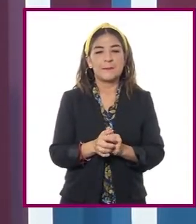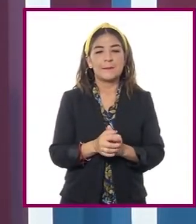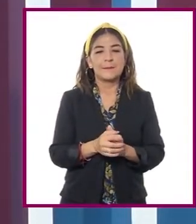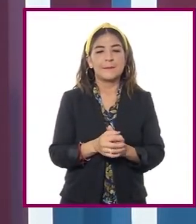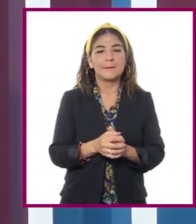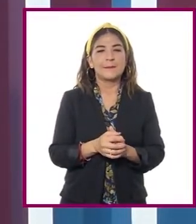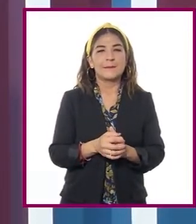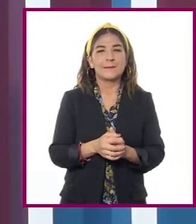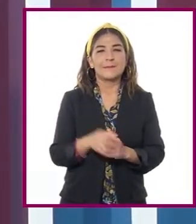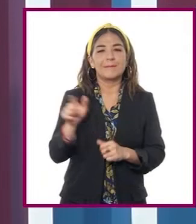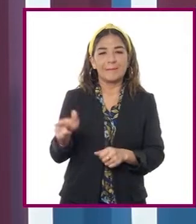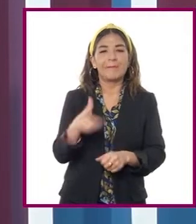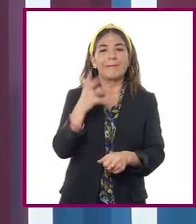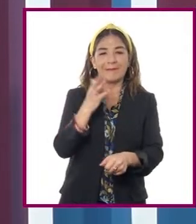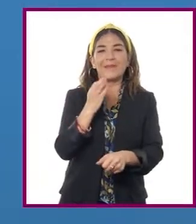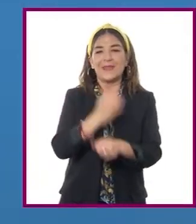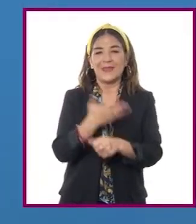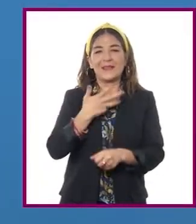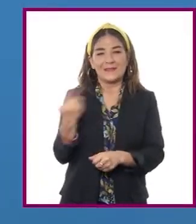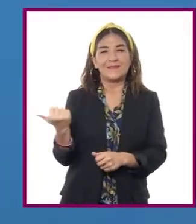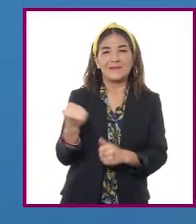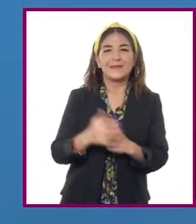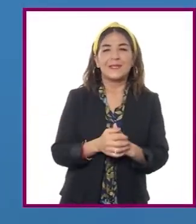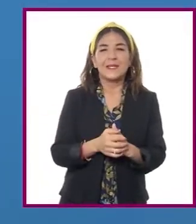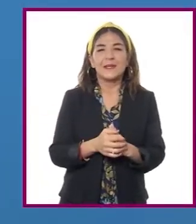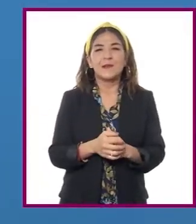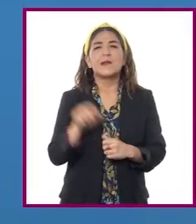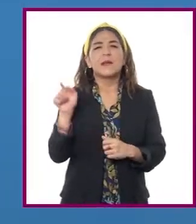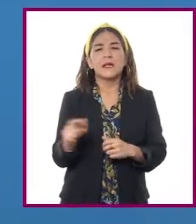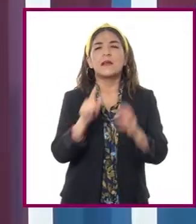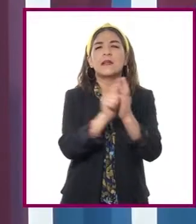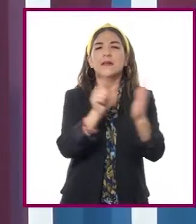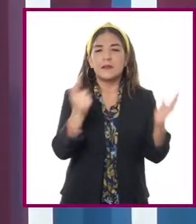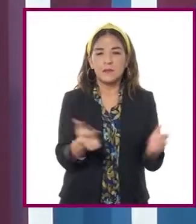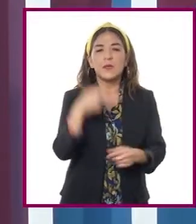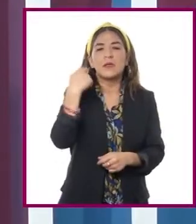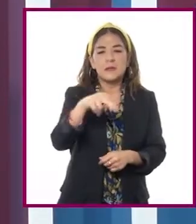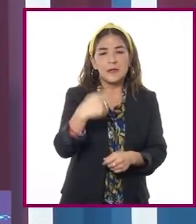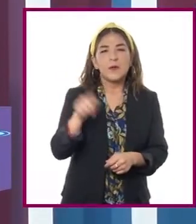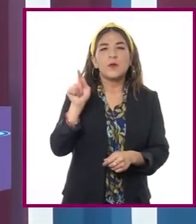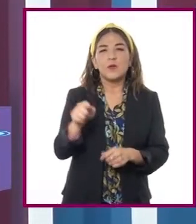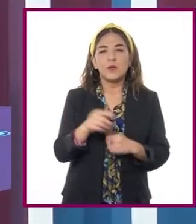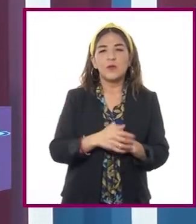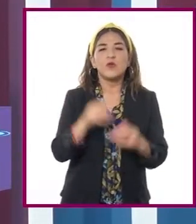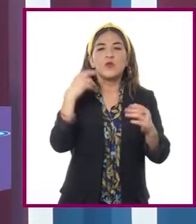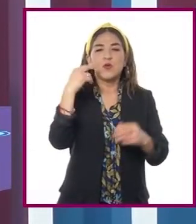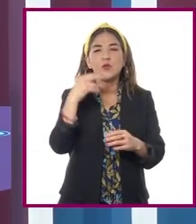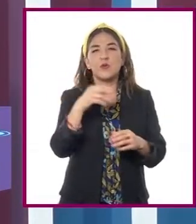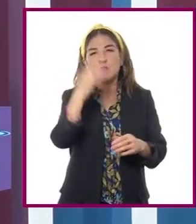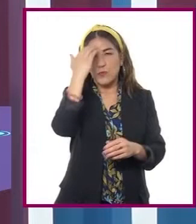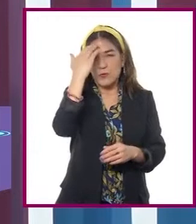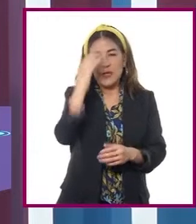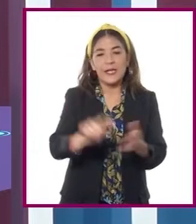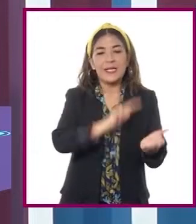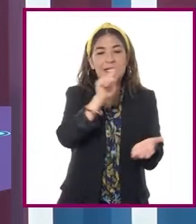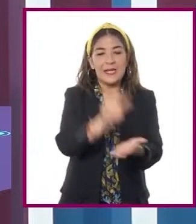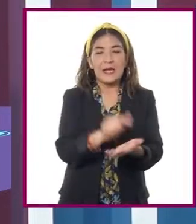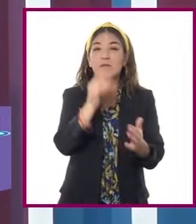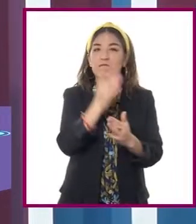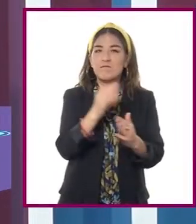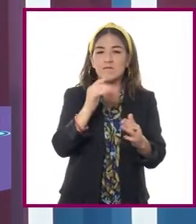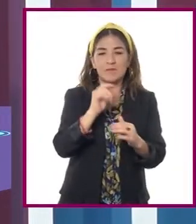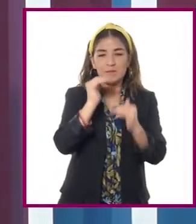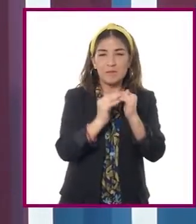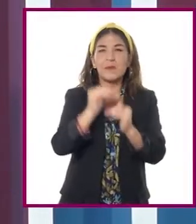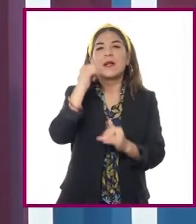¡Ah! Sí, aquí está. A este libro también se le conoce con los nombres de Ley Suprema o Carta